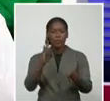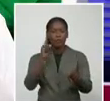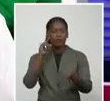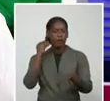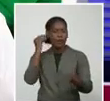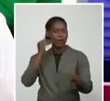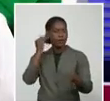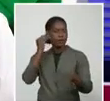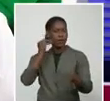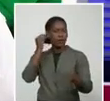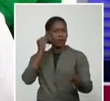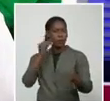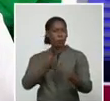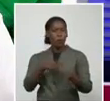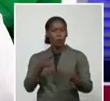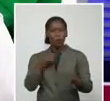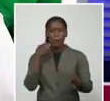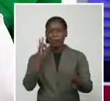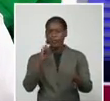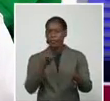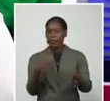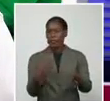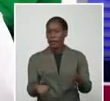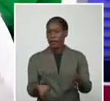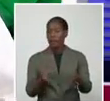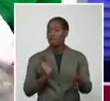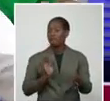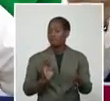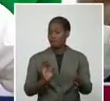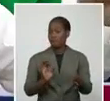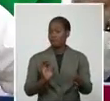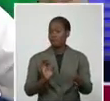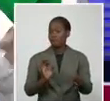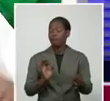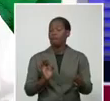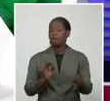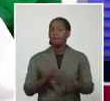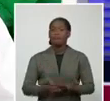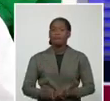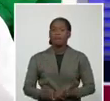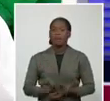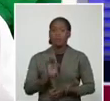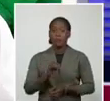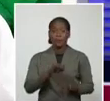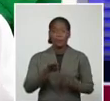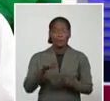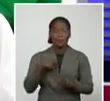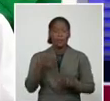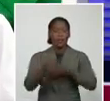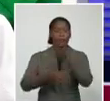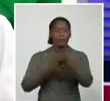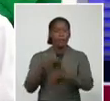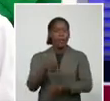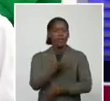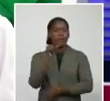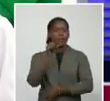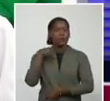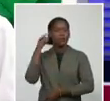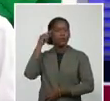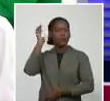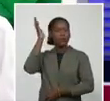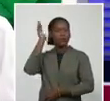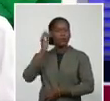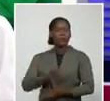con COVID. Lo que a veces las personas, nunca se me olvida una conferencia en el Centro Internacional de Prensa, que había fallecido